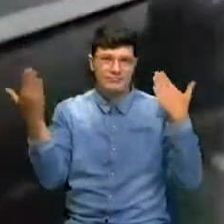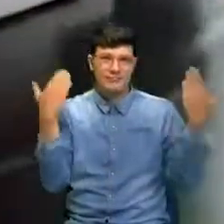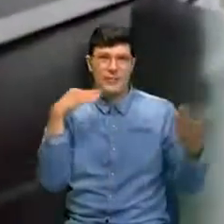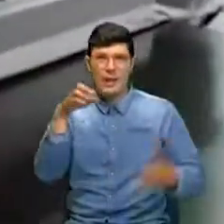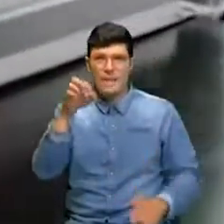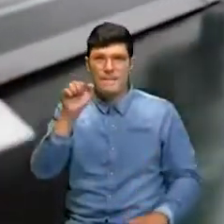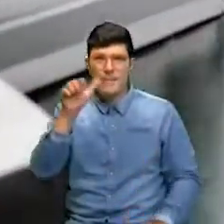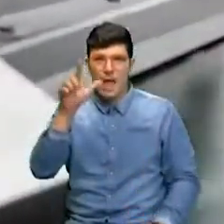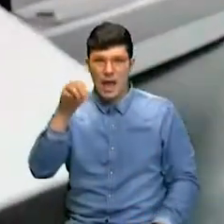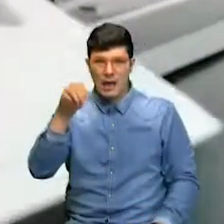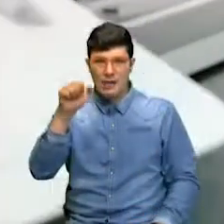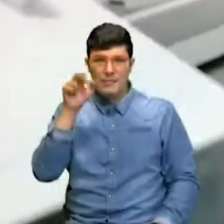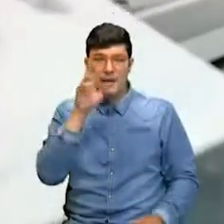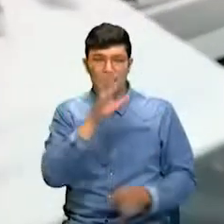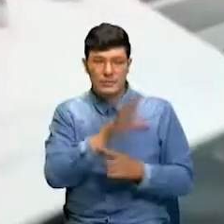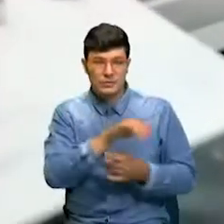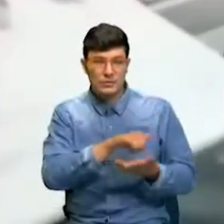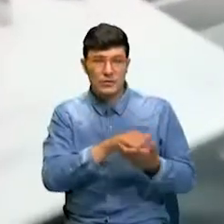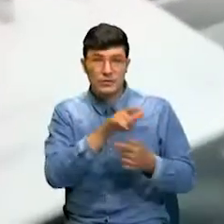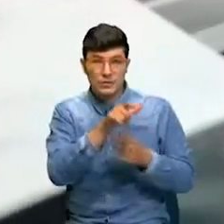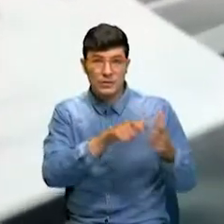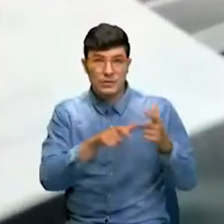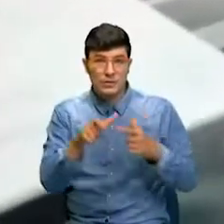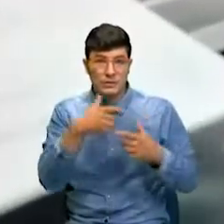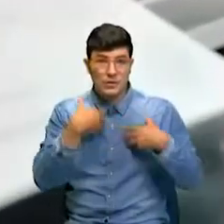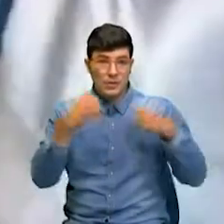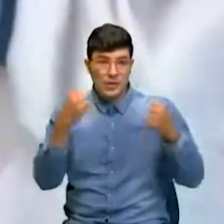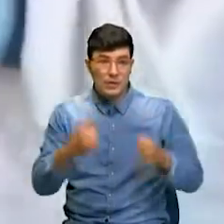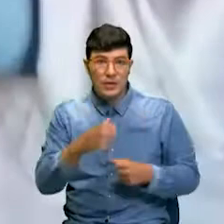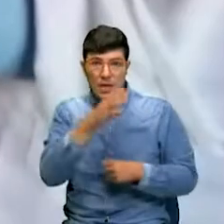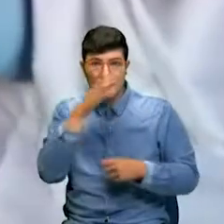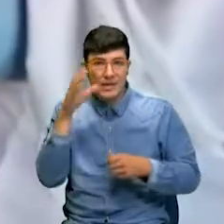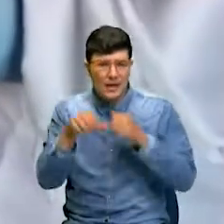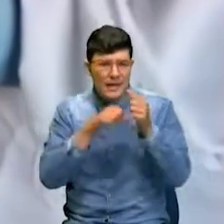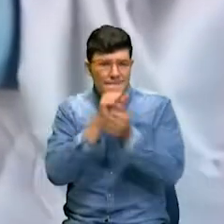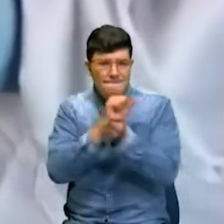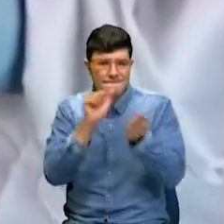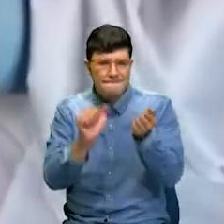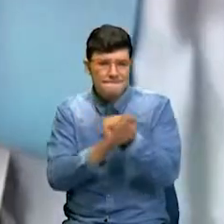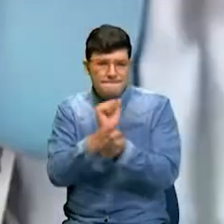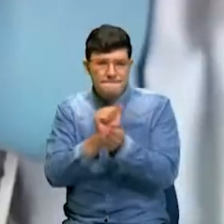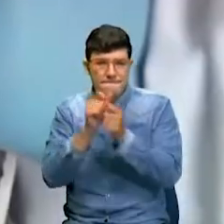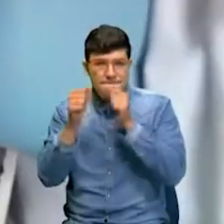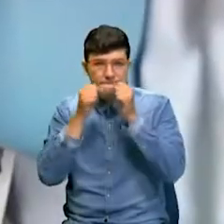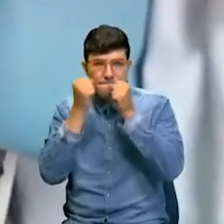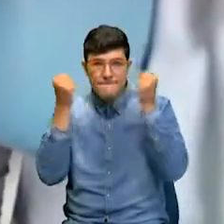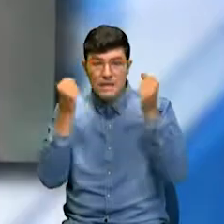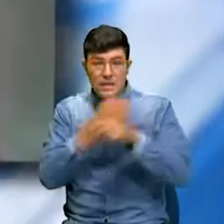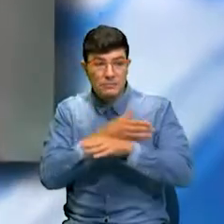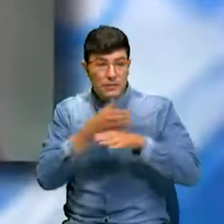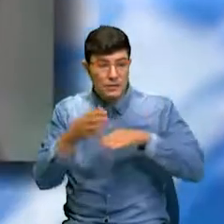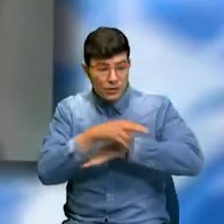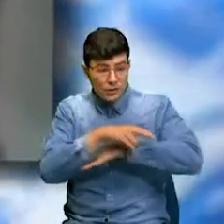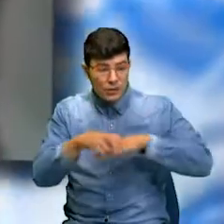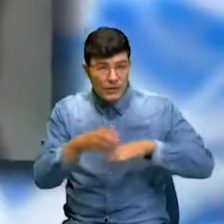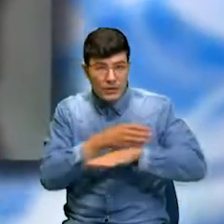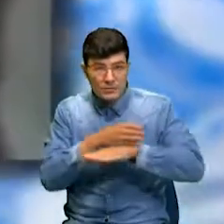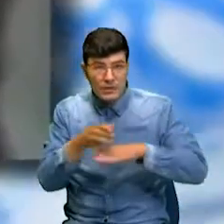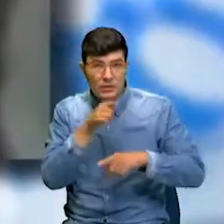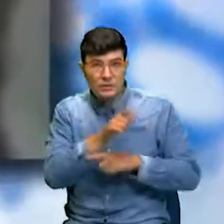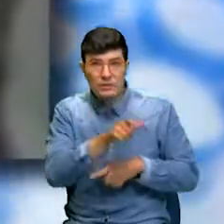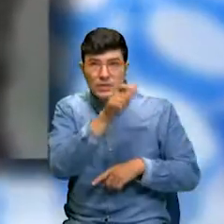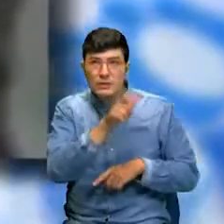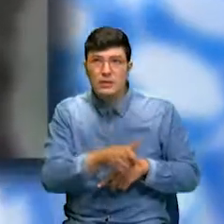allí amordazaron a los propietarios del lugar luego procedieron a buscarlos en ese procedimiento uno de los hijos con síndrome